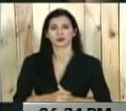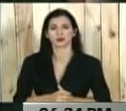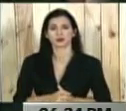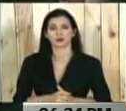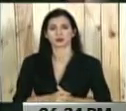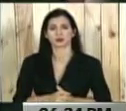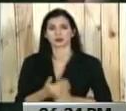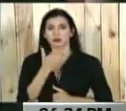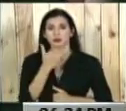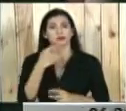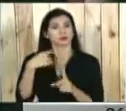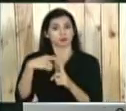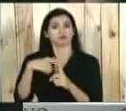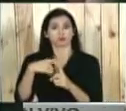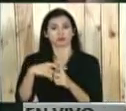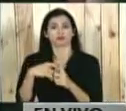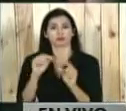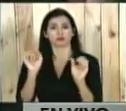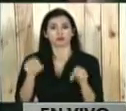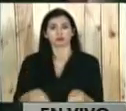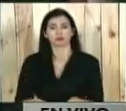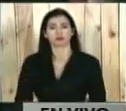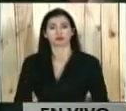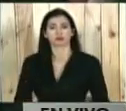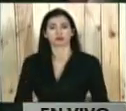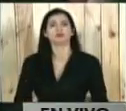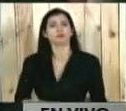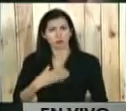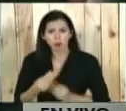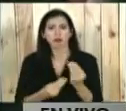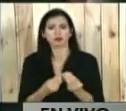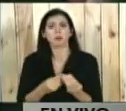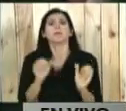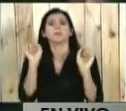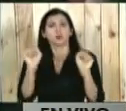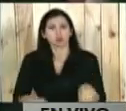como un elemento positivo a ser realizado.